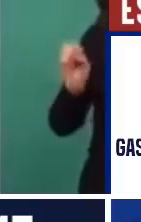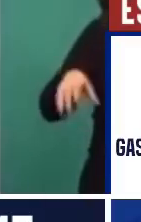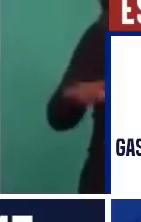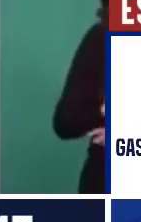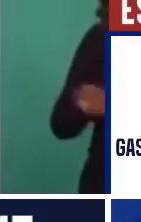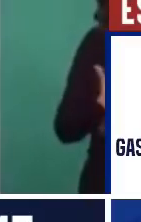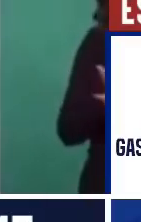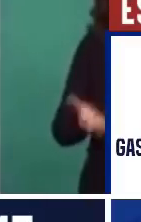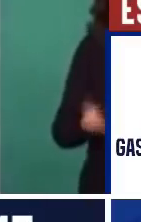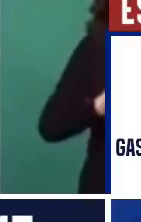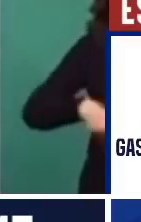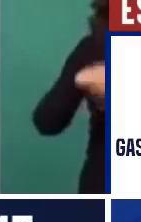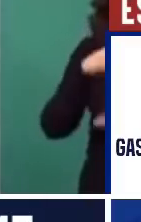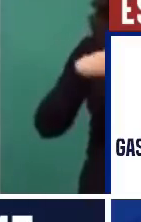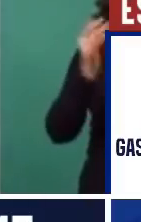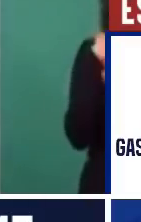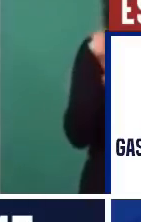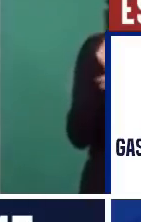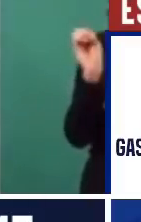electrónico.